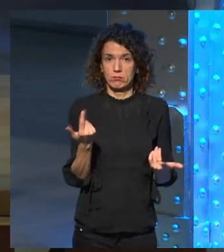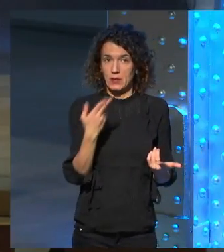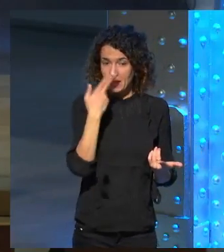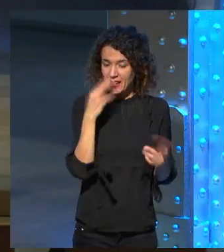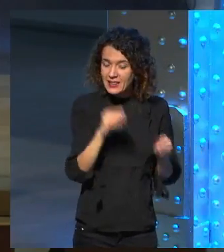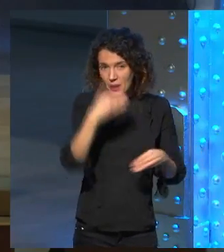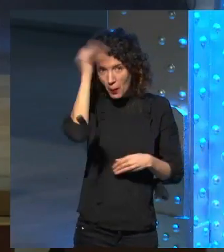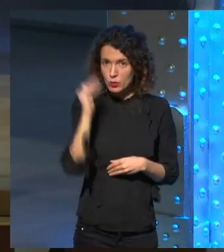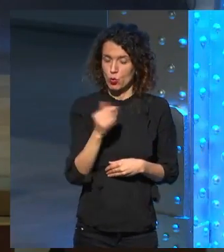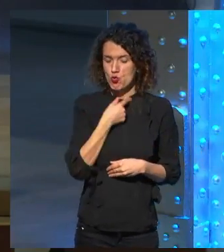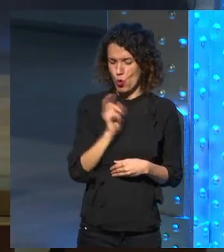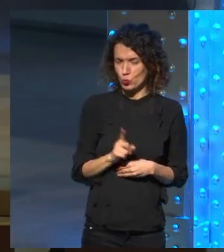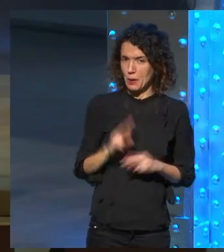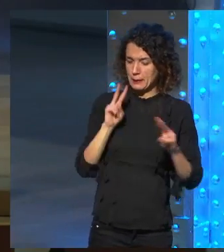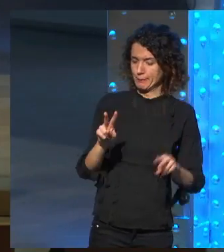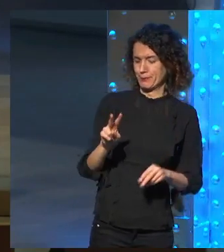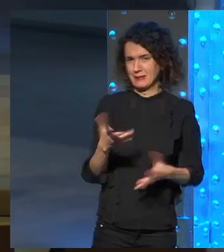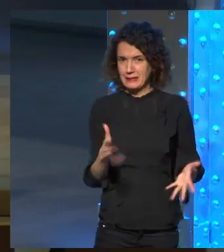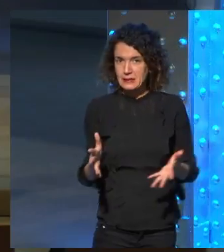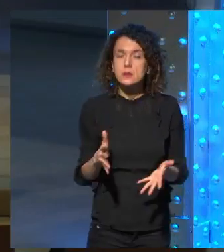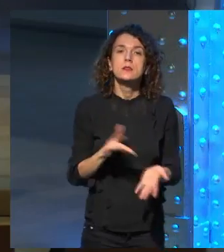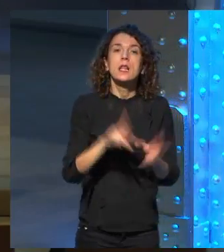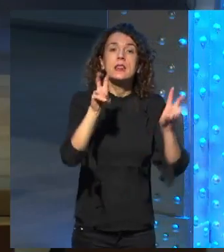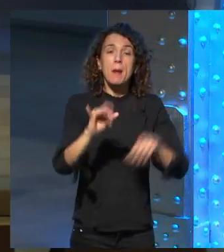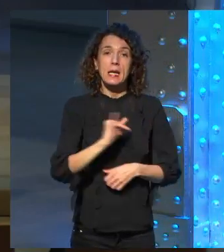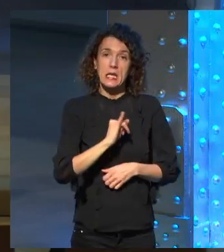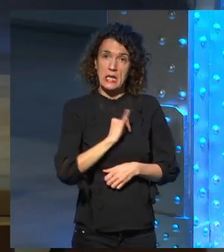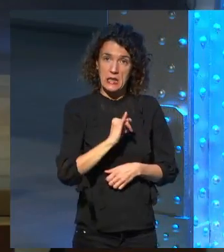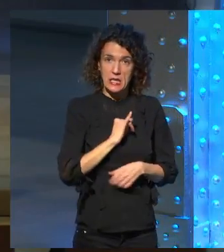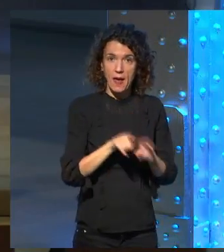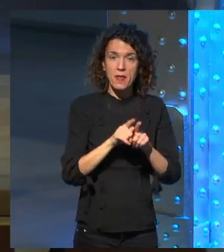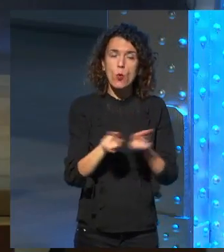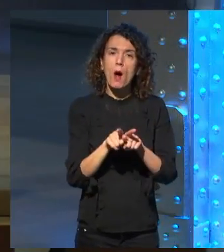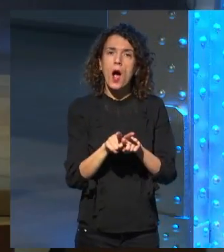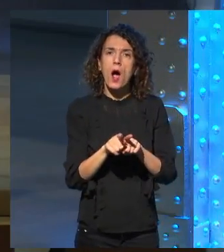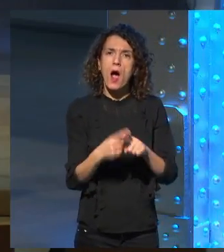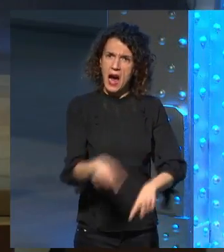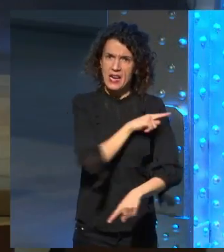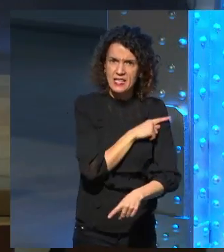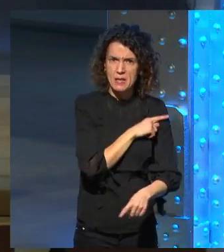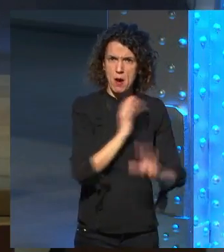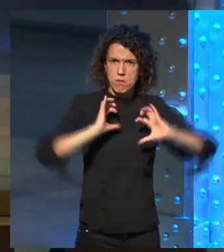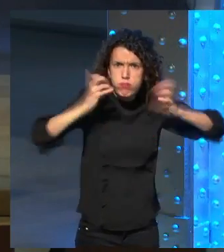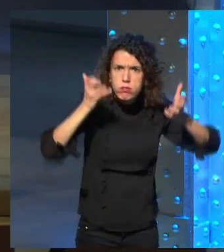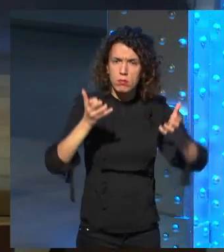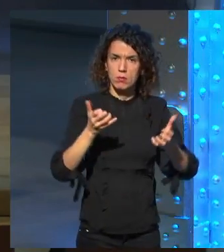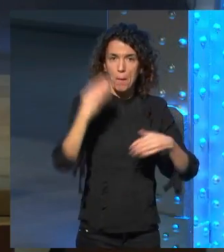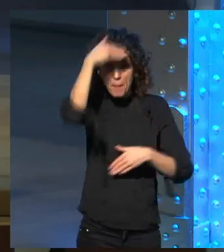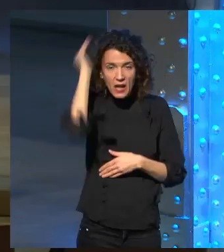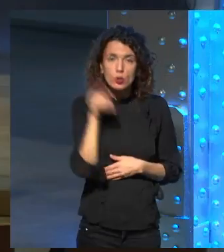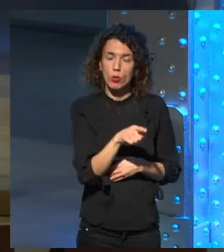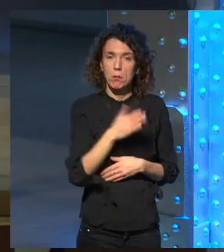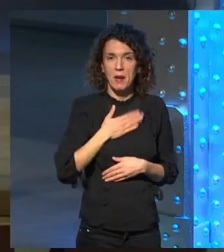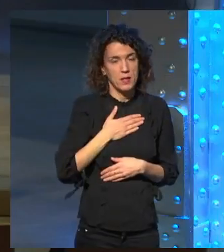Entonces, esos temas de las identidades agresivas, Bartók